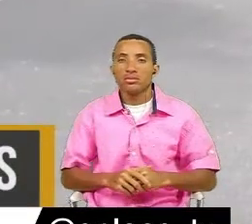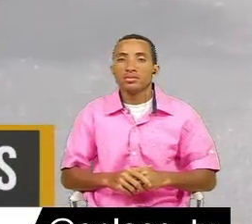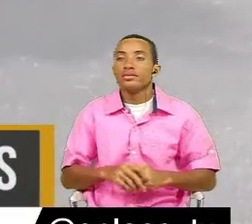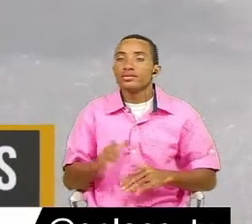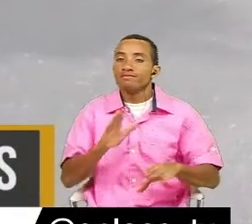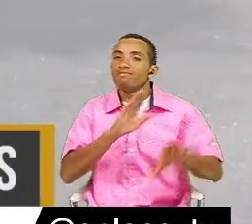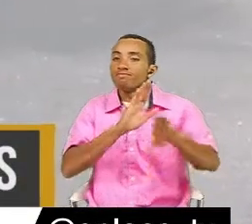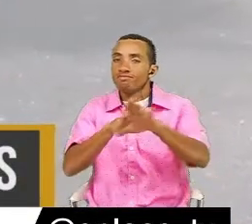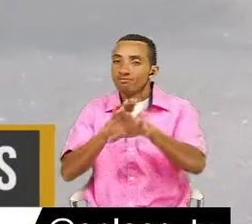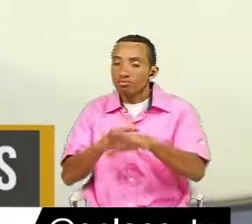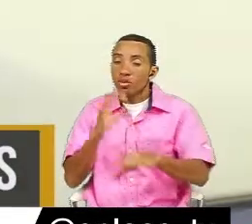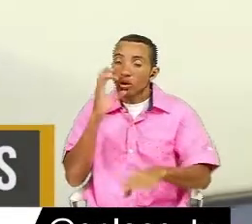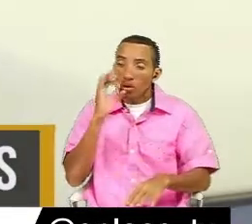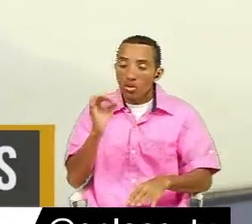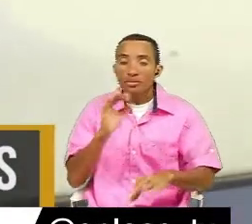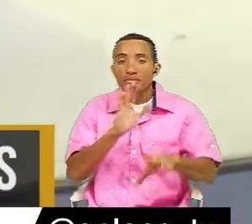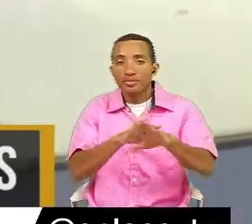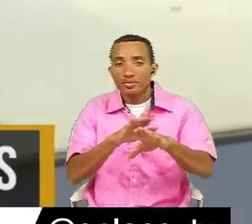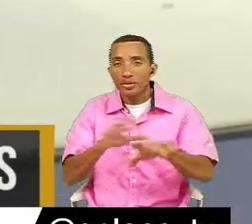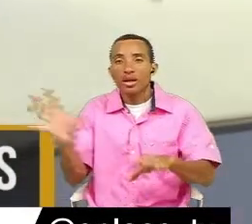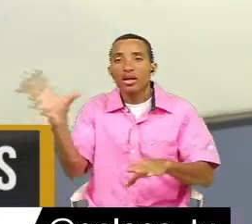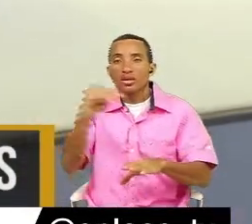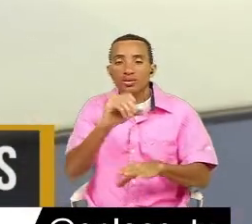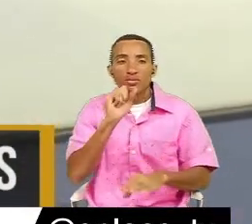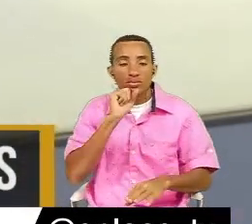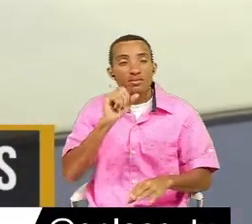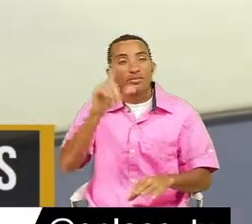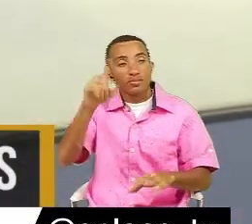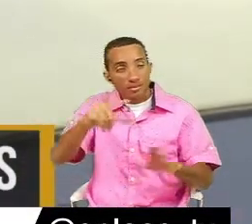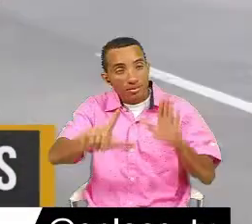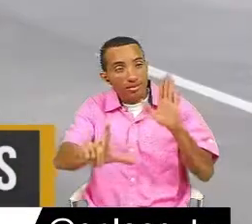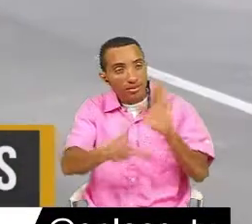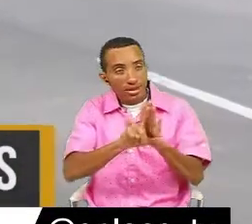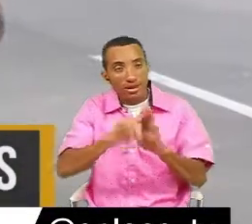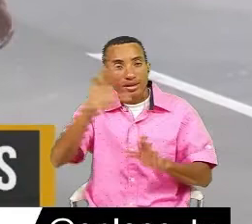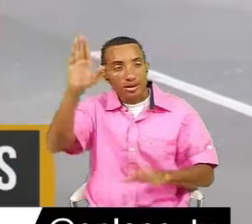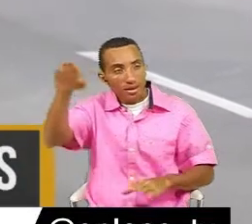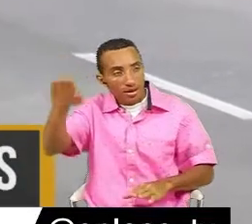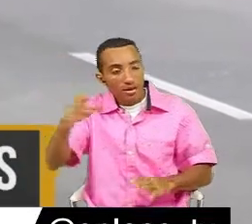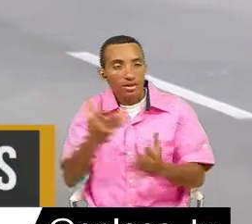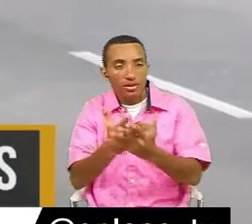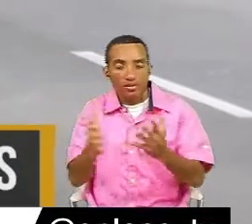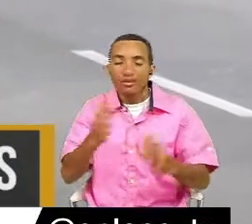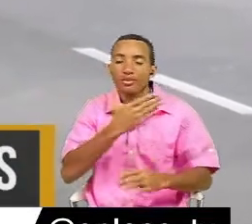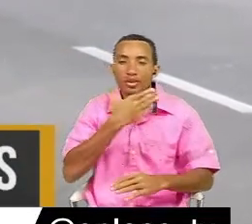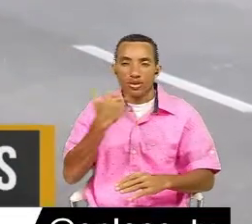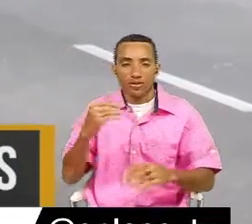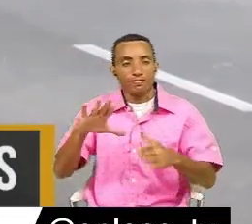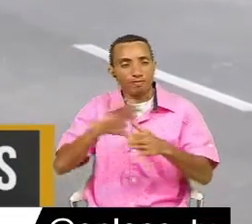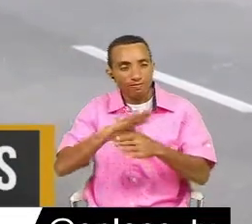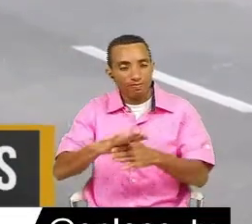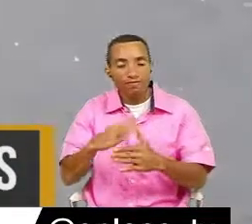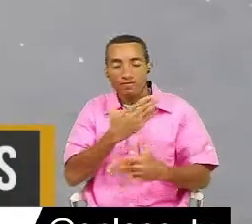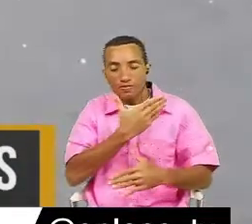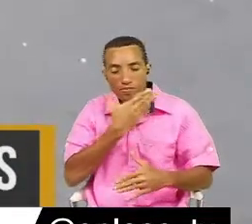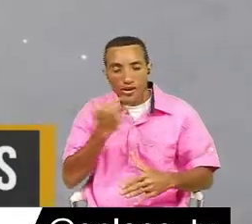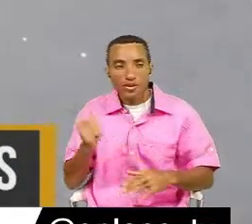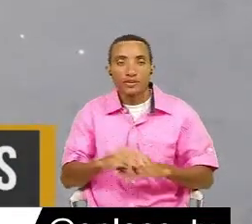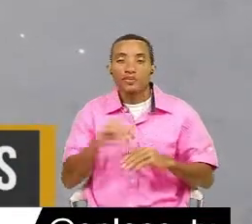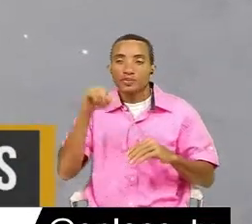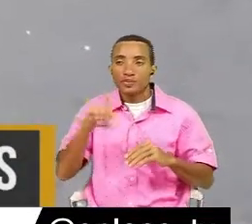a los barranqueños a utilizar el transporte legalmente constituido. De igual forma, asegura que en Barranca Bermeja está trabajando una buena cantidad